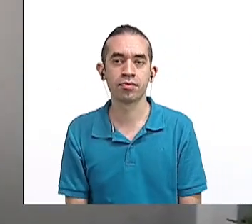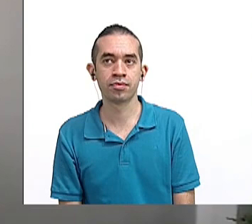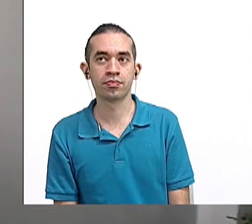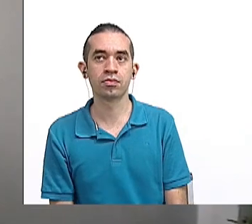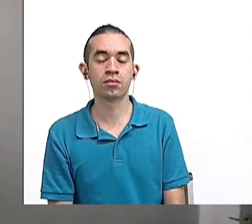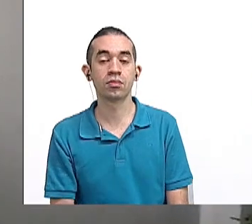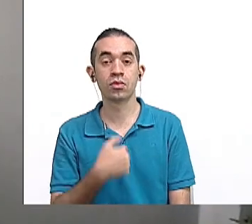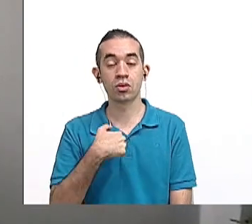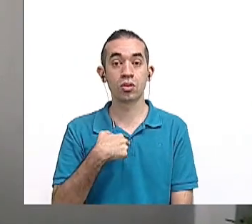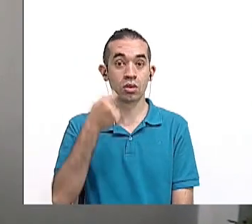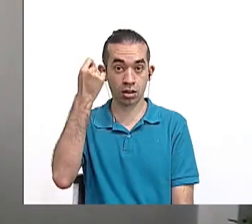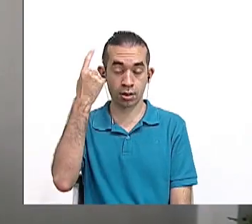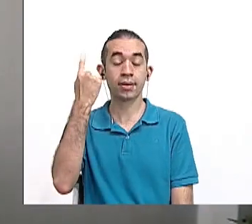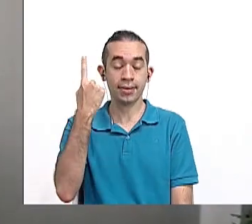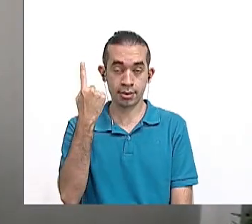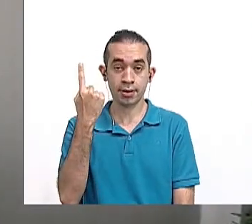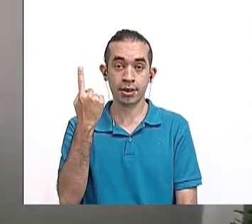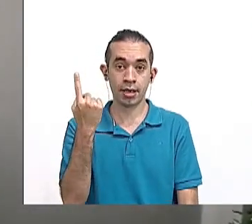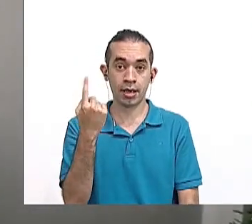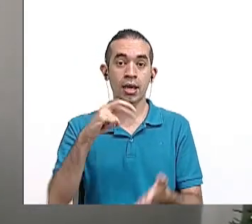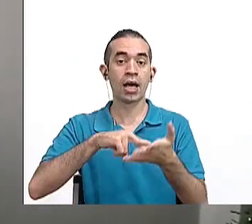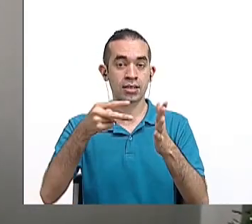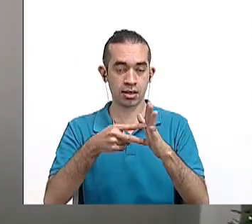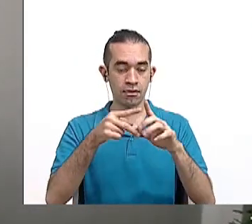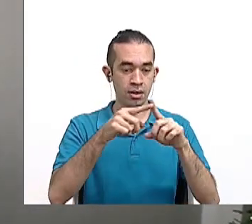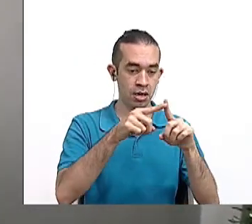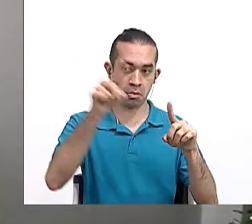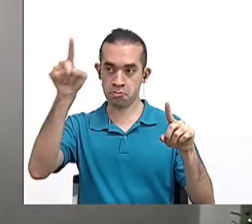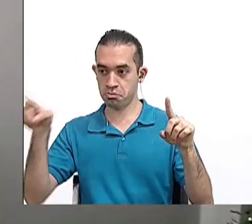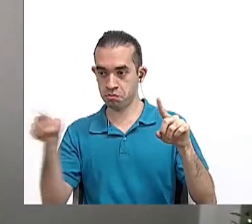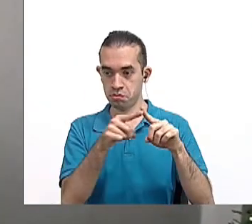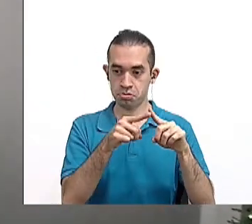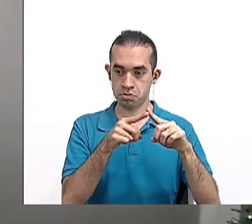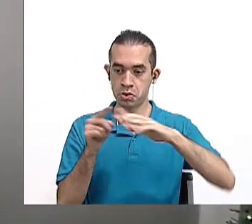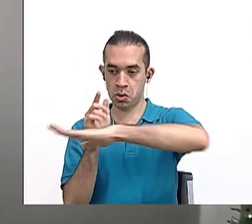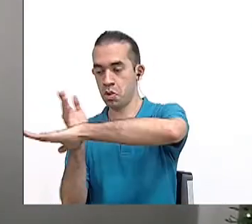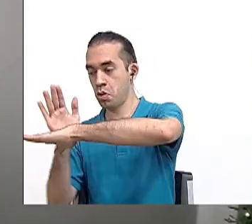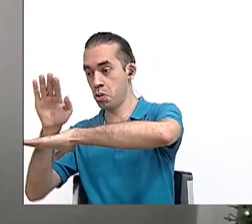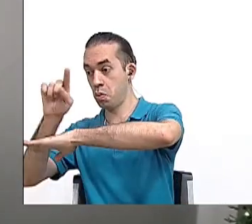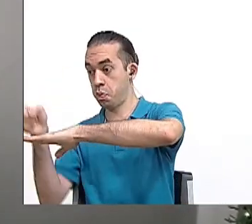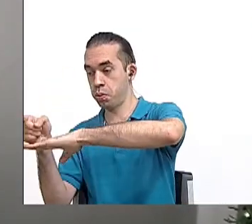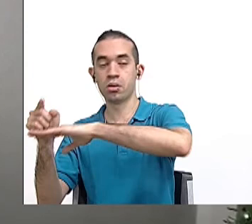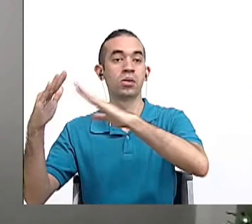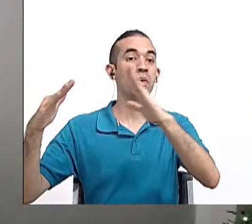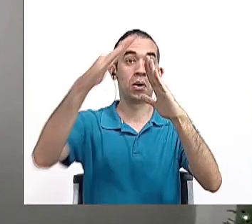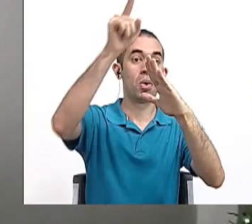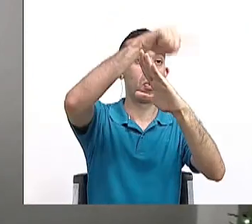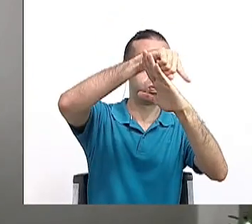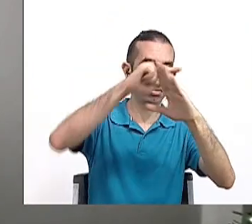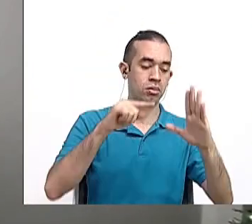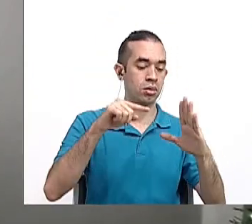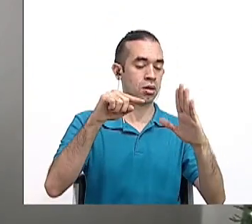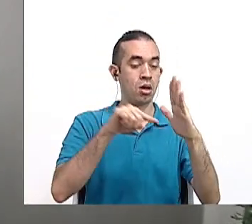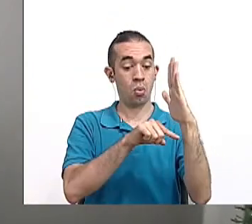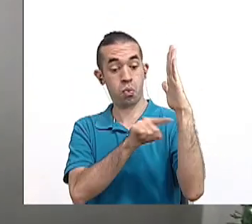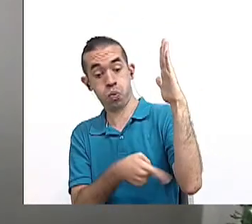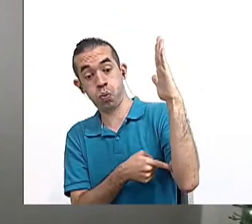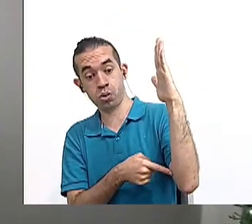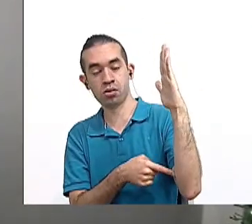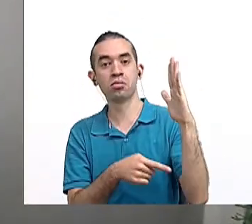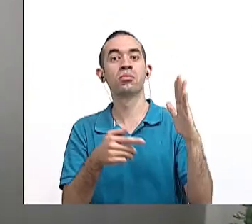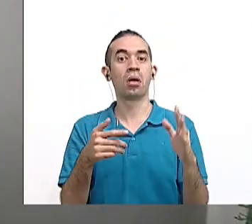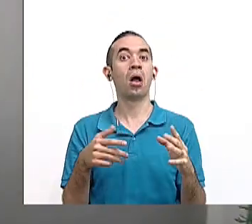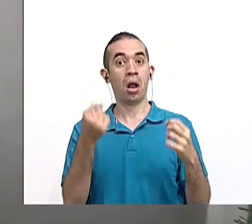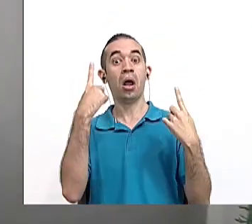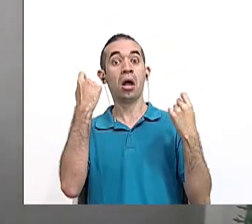y entendí por qué se referían los extremos y aprendí que siempre y en todo triángulo las maneras mediante los tres